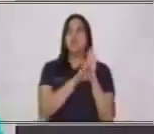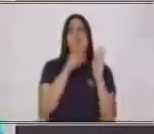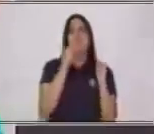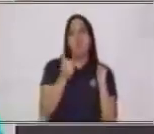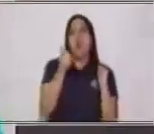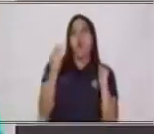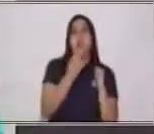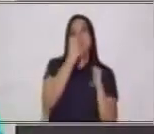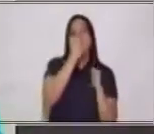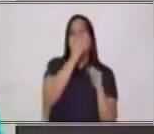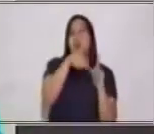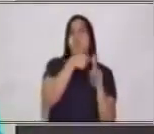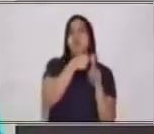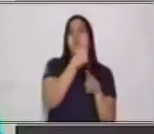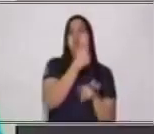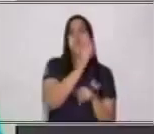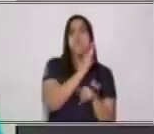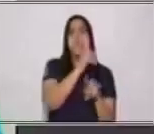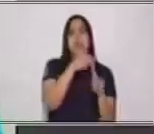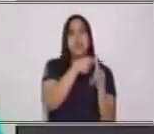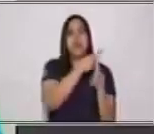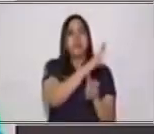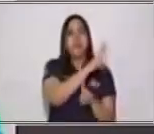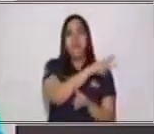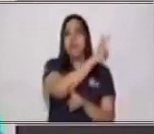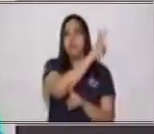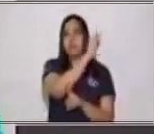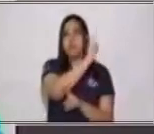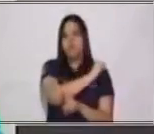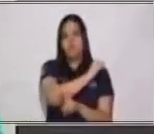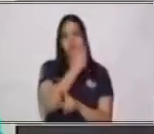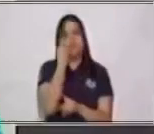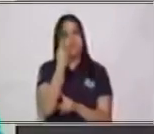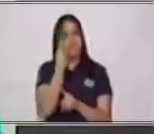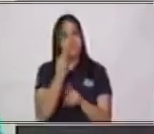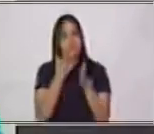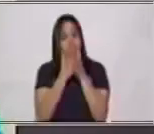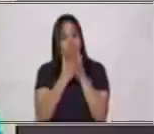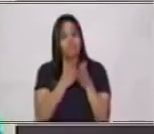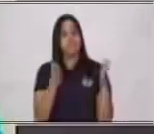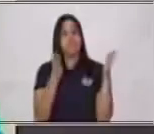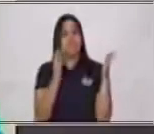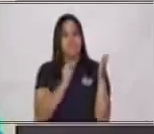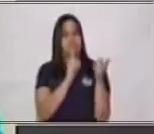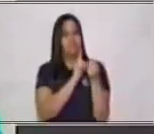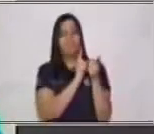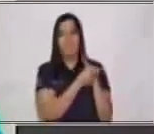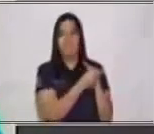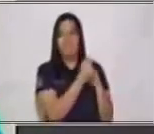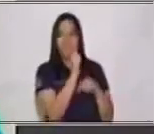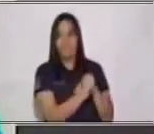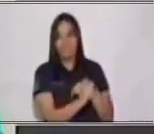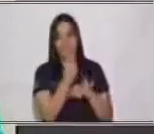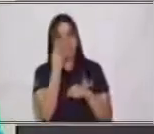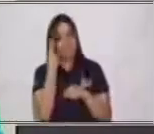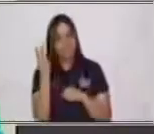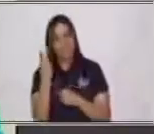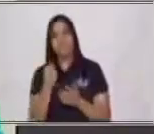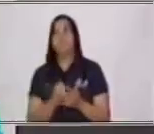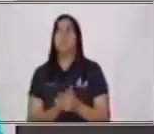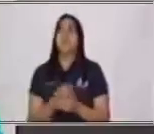la 1, B al cuadrado. Entonces vemos cómo están de forma inversa. Vamos